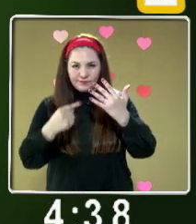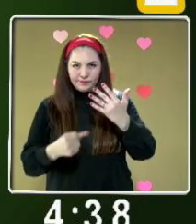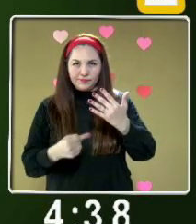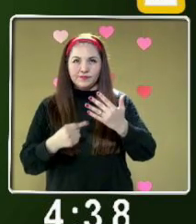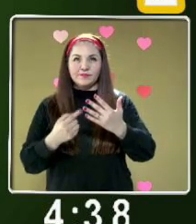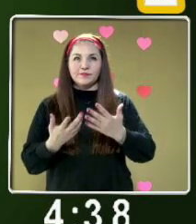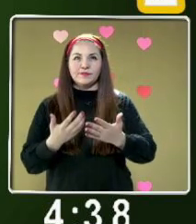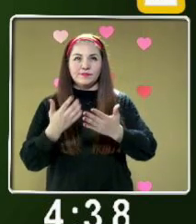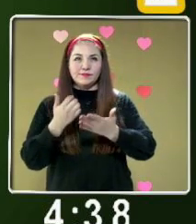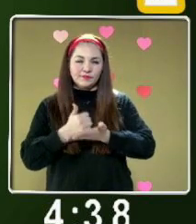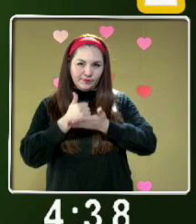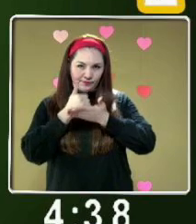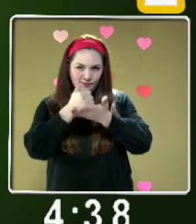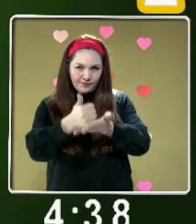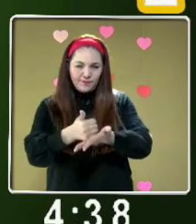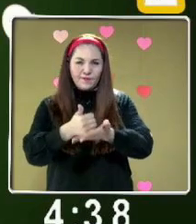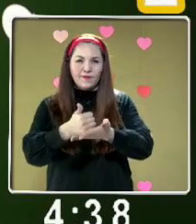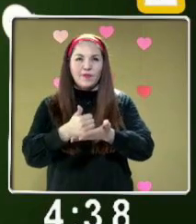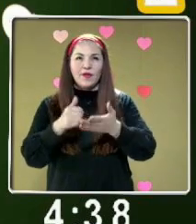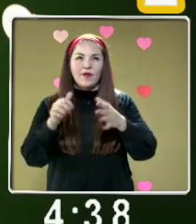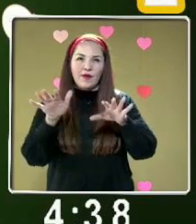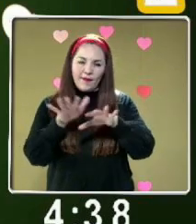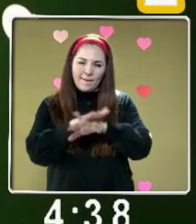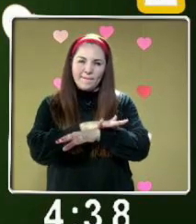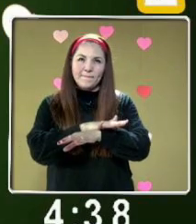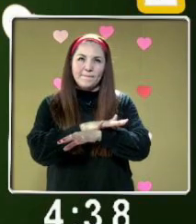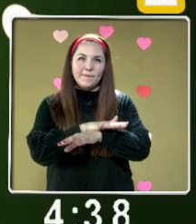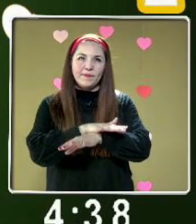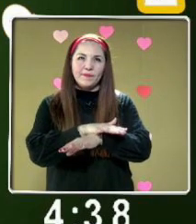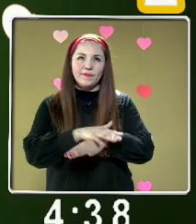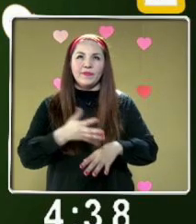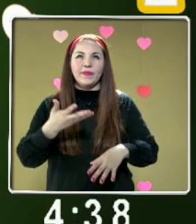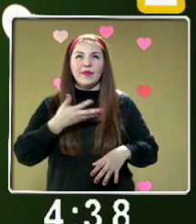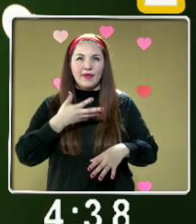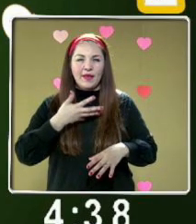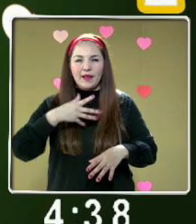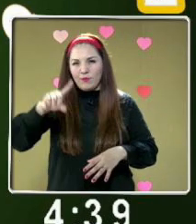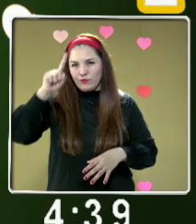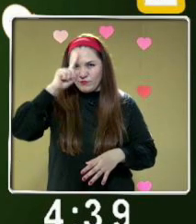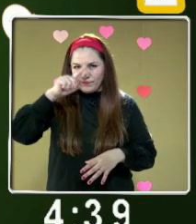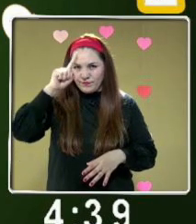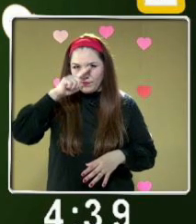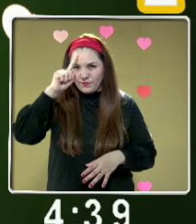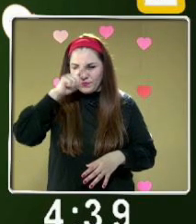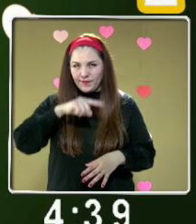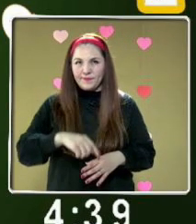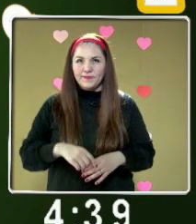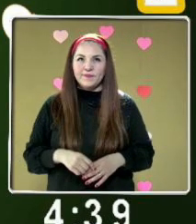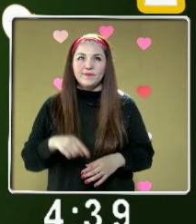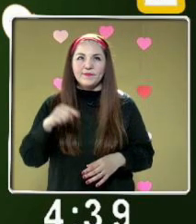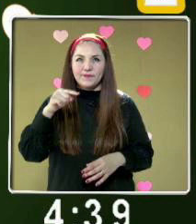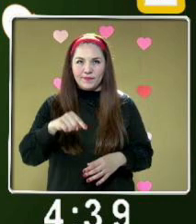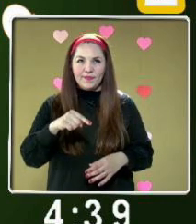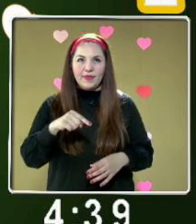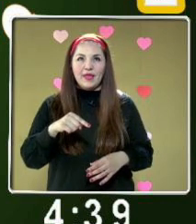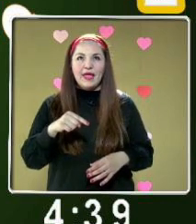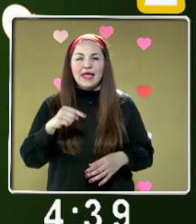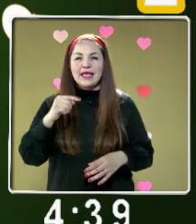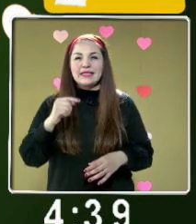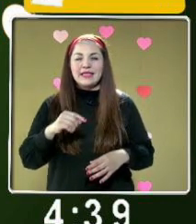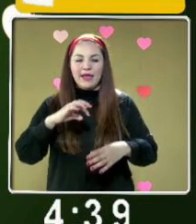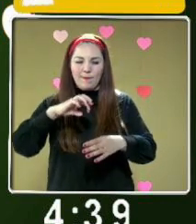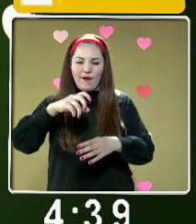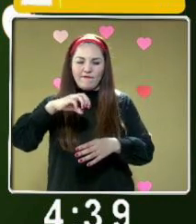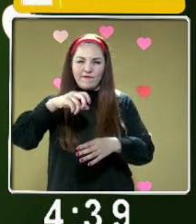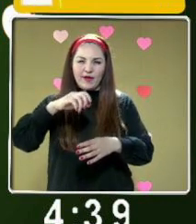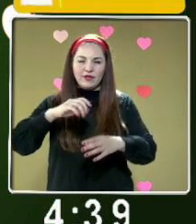para cambiar el enojo por una emoción más positiva, que te lo traemos como un tip, ¿verdad? Ok, este tip se llama el frasco de